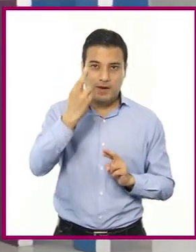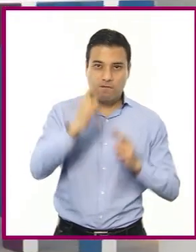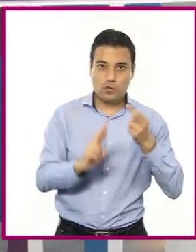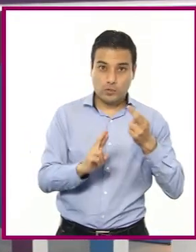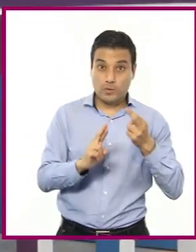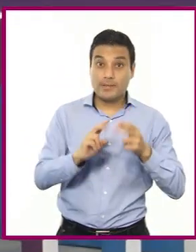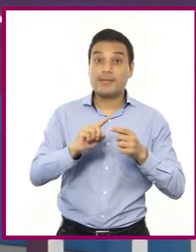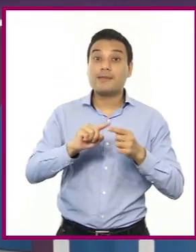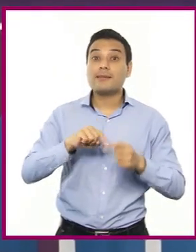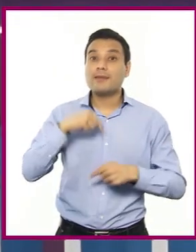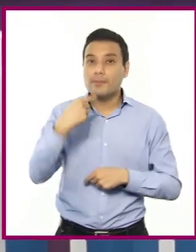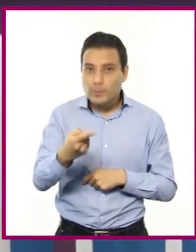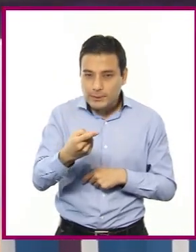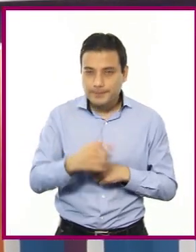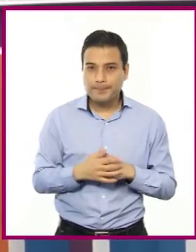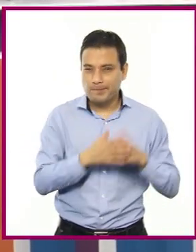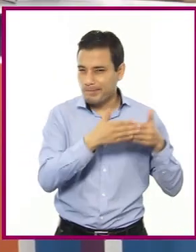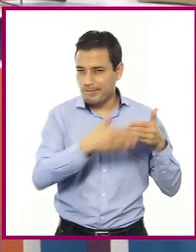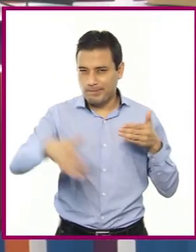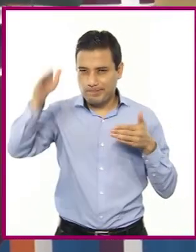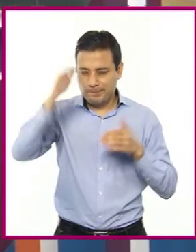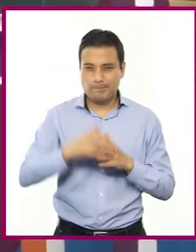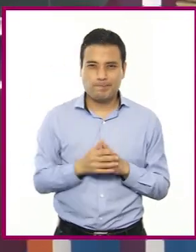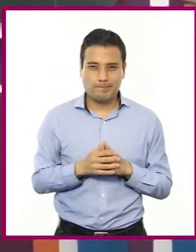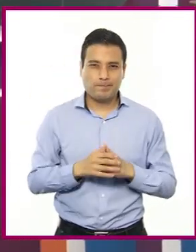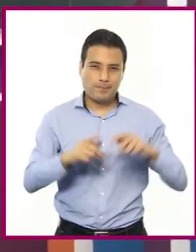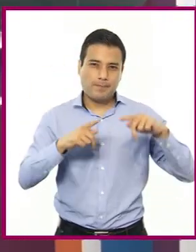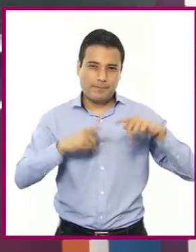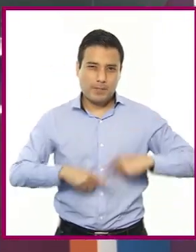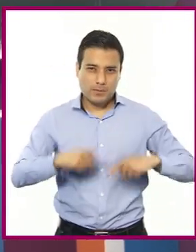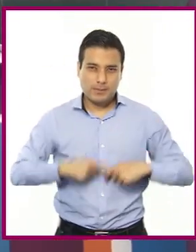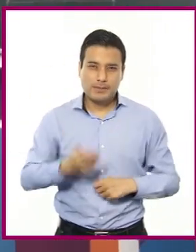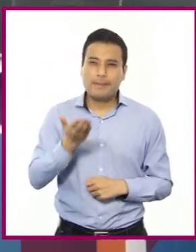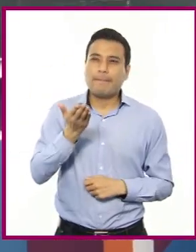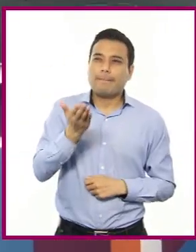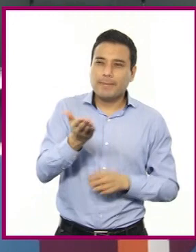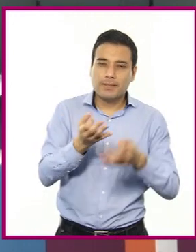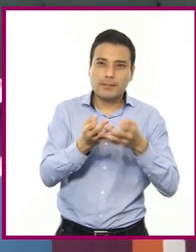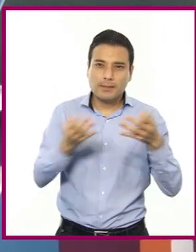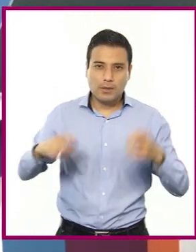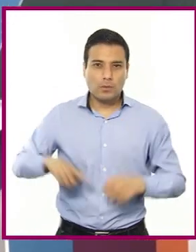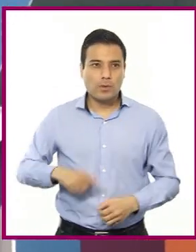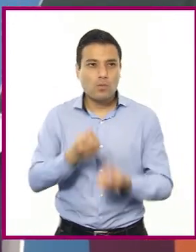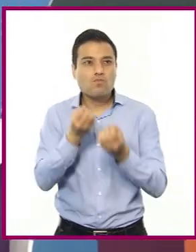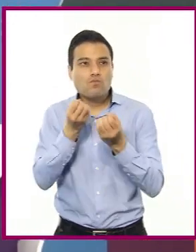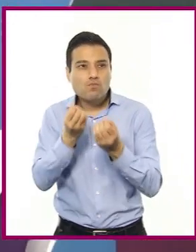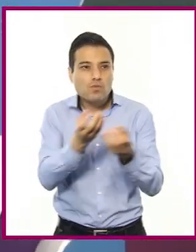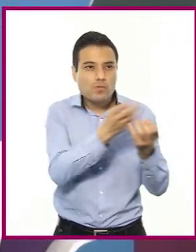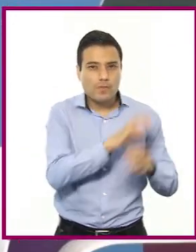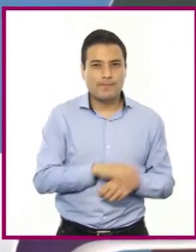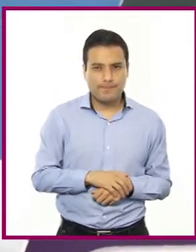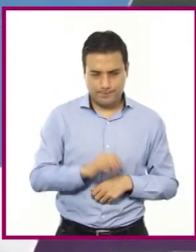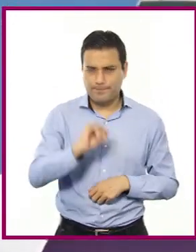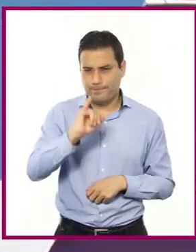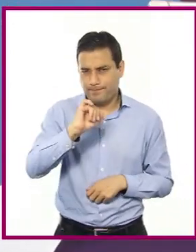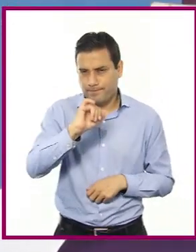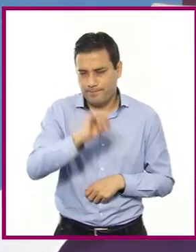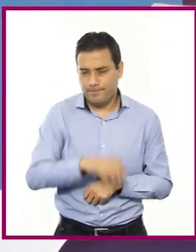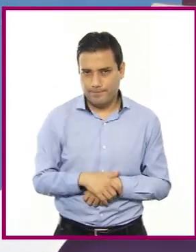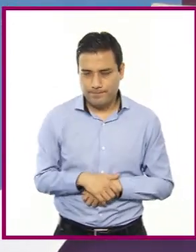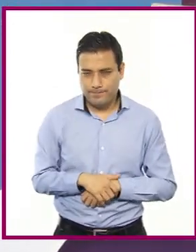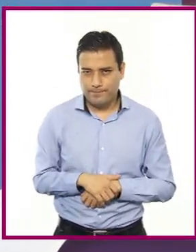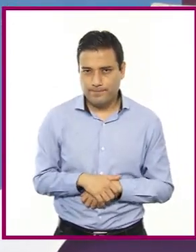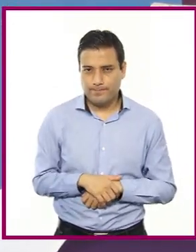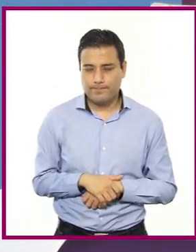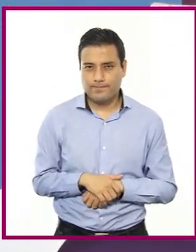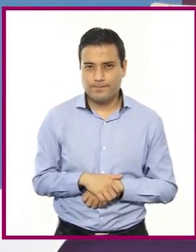postrevolucionario, la demanda de reparto de tierras y apoyo a los campesinos fue una constante. Los